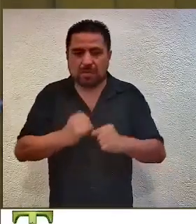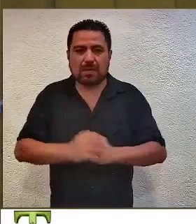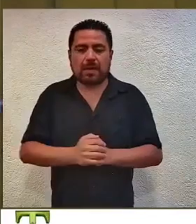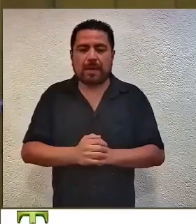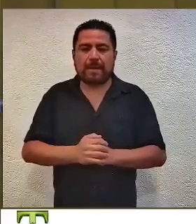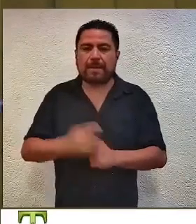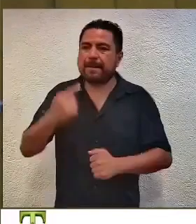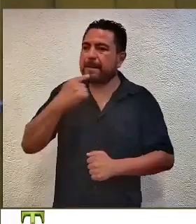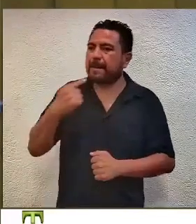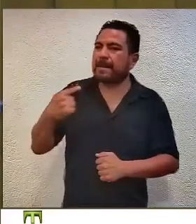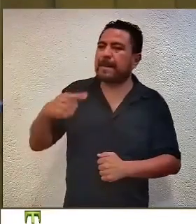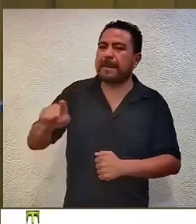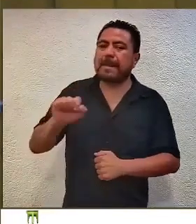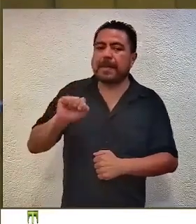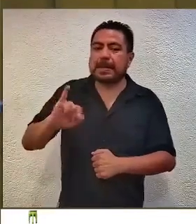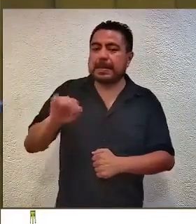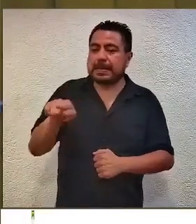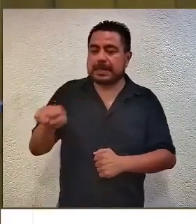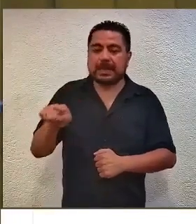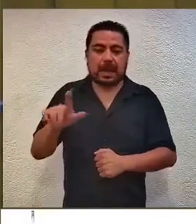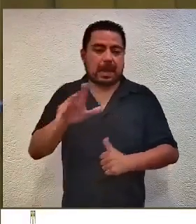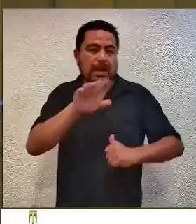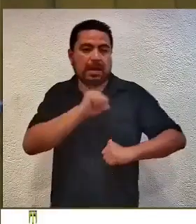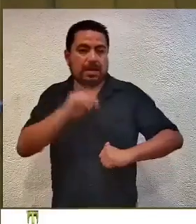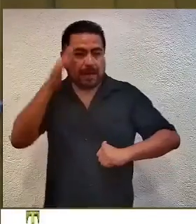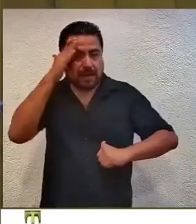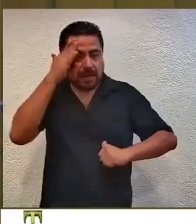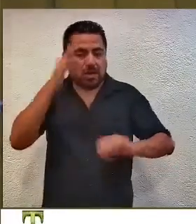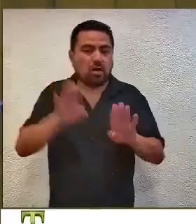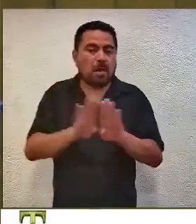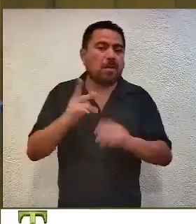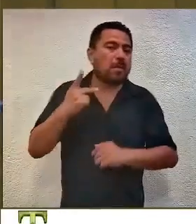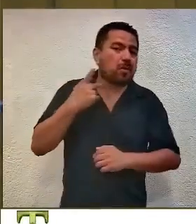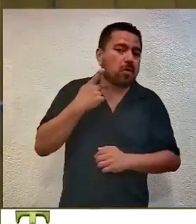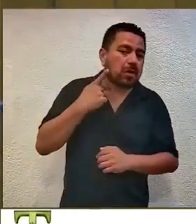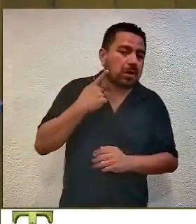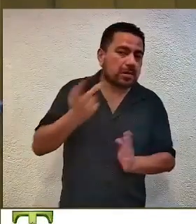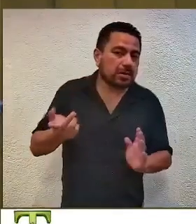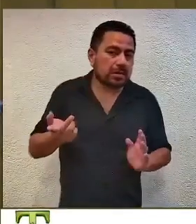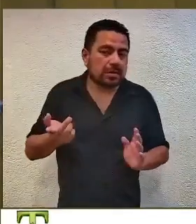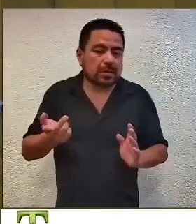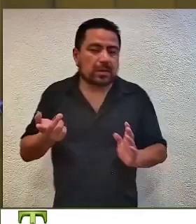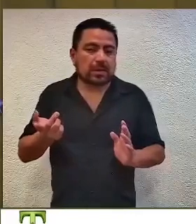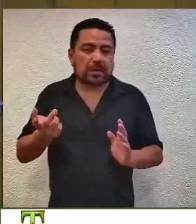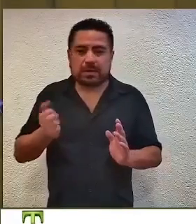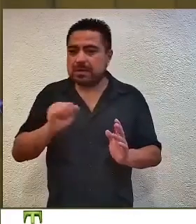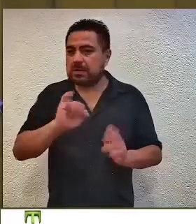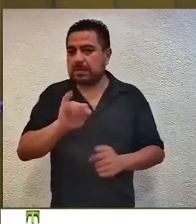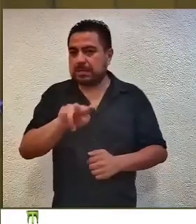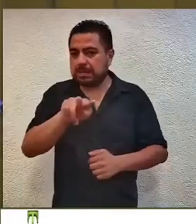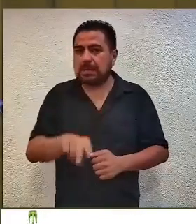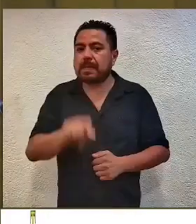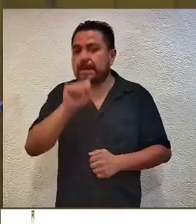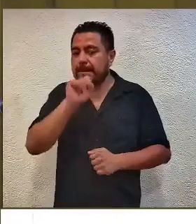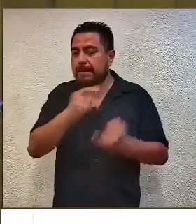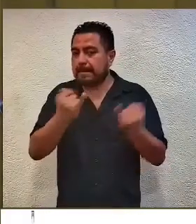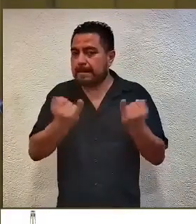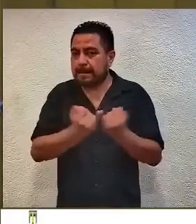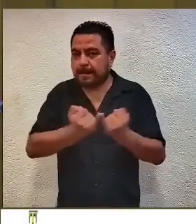el denunciado sí ejerce un cargo de elección popular es muy cierto también.